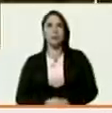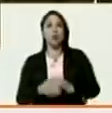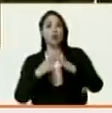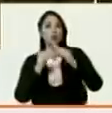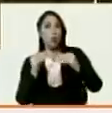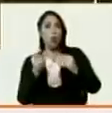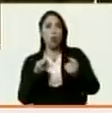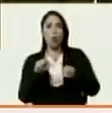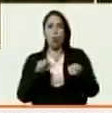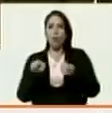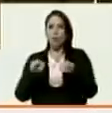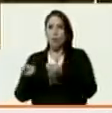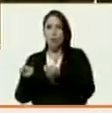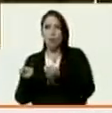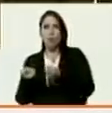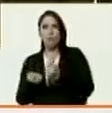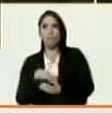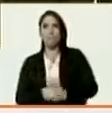el control de